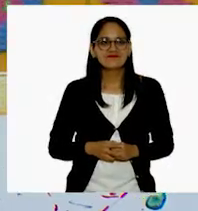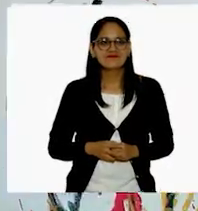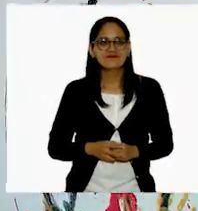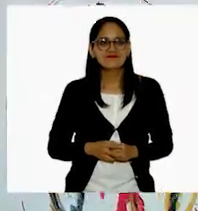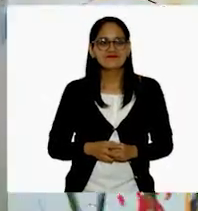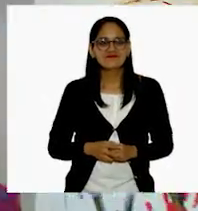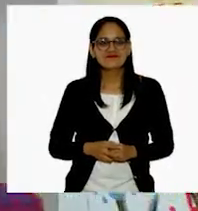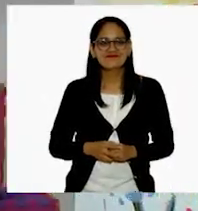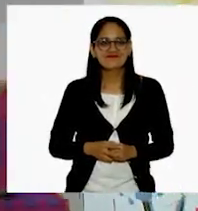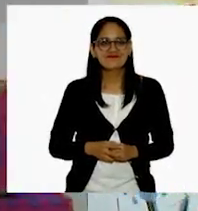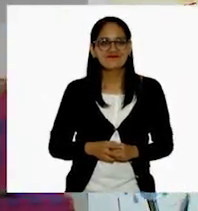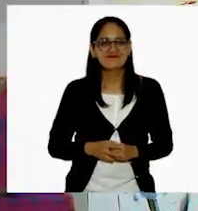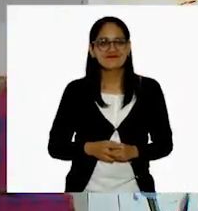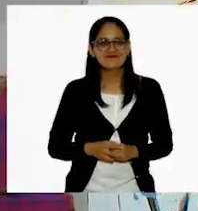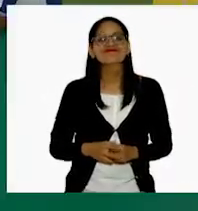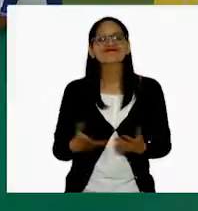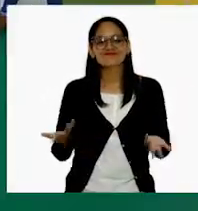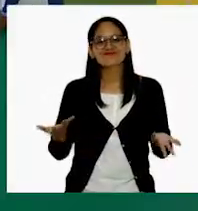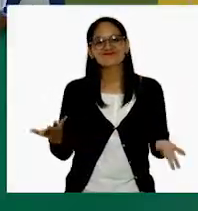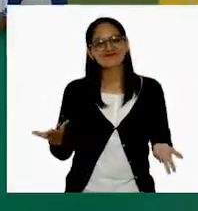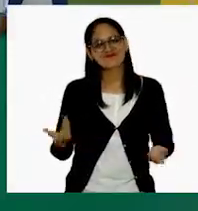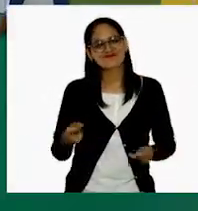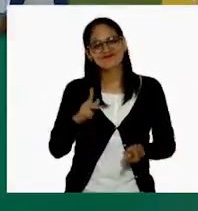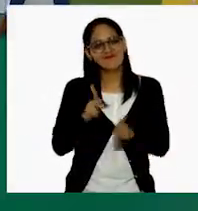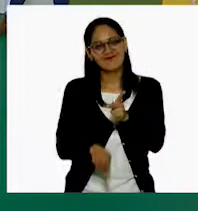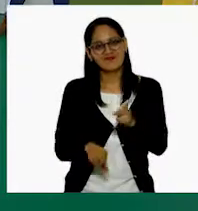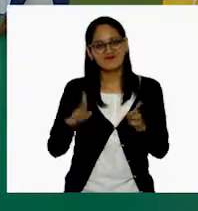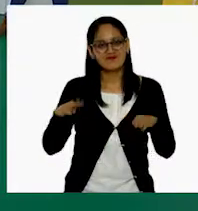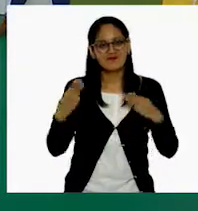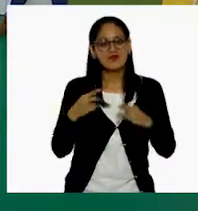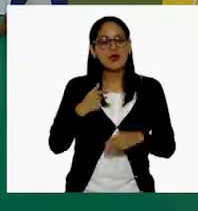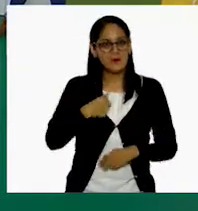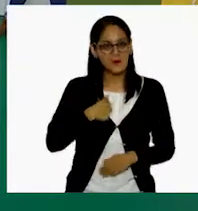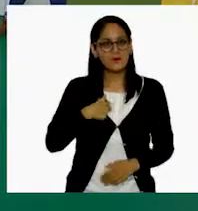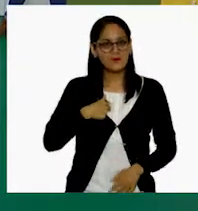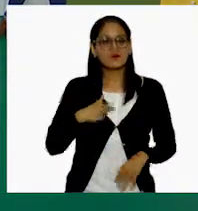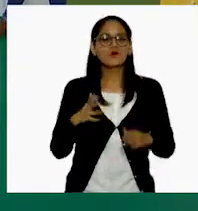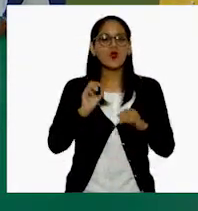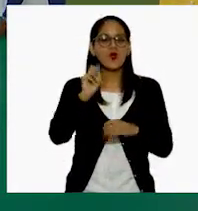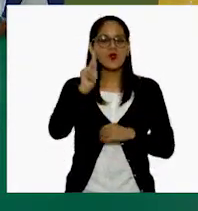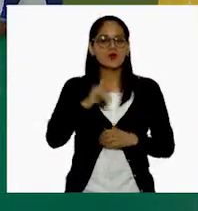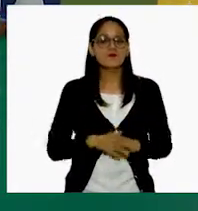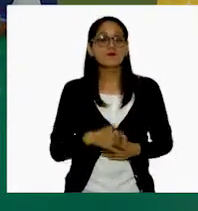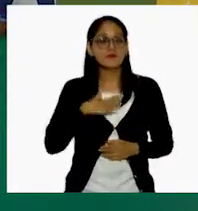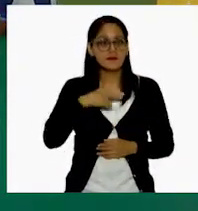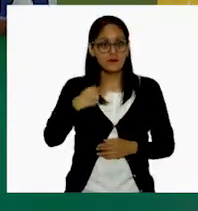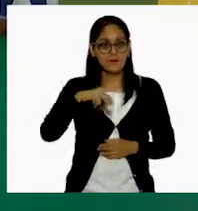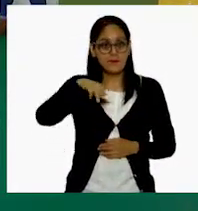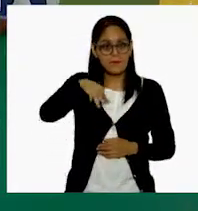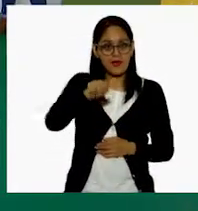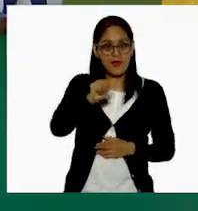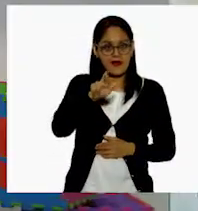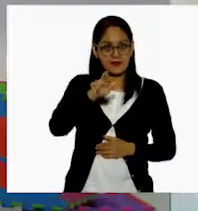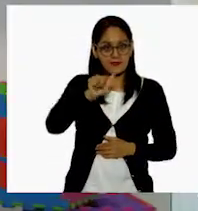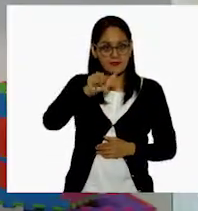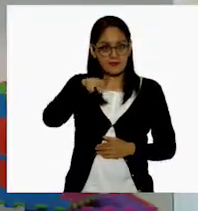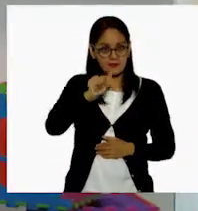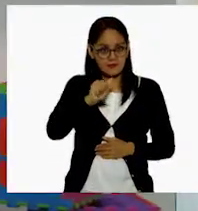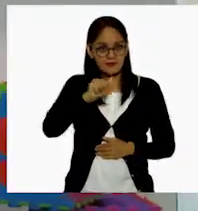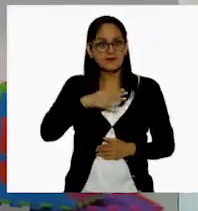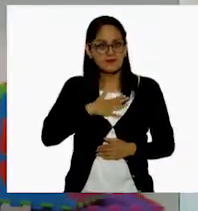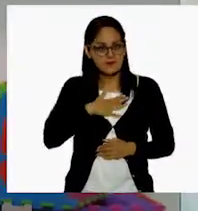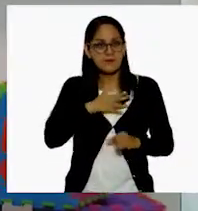¡Ay, cuidado! ¡Ya no hay música! ¡Ay, te toca! Me toca a mí. Ti. Ok. Yo soy Mariana. Mi animal favorito